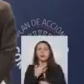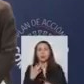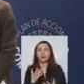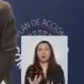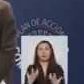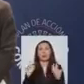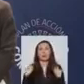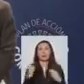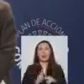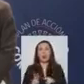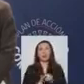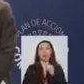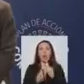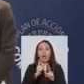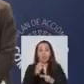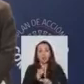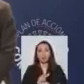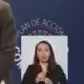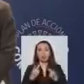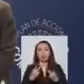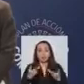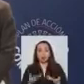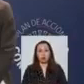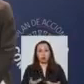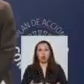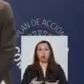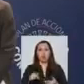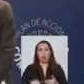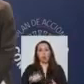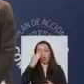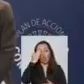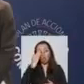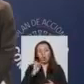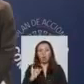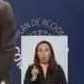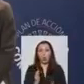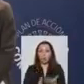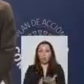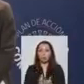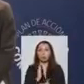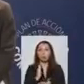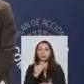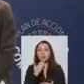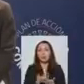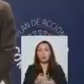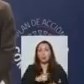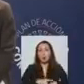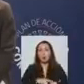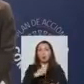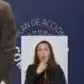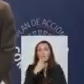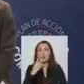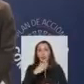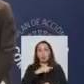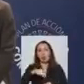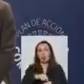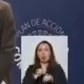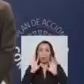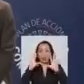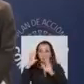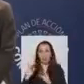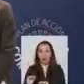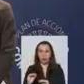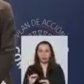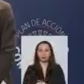birol y parangaricutiro 42 ahora bien si no hay jarabe de visviri para discutir en mi